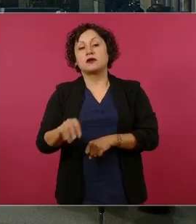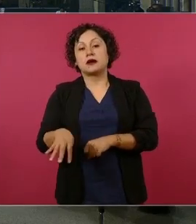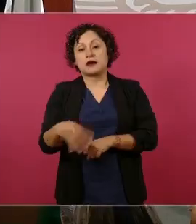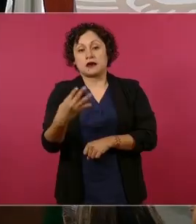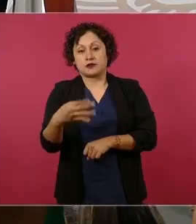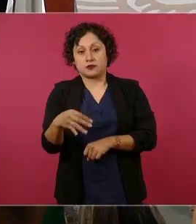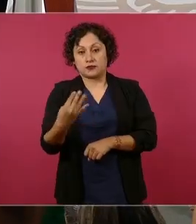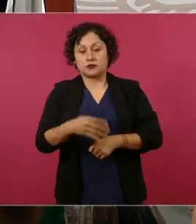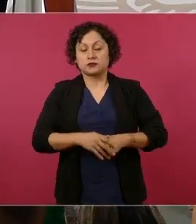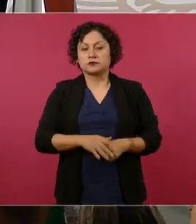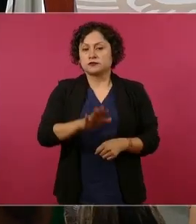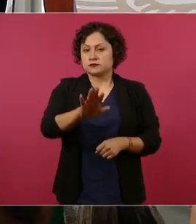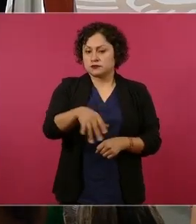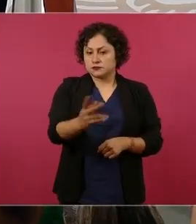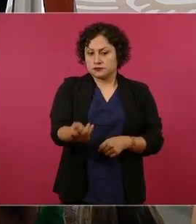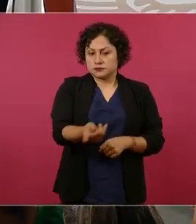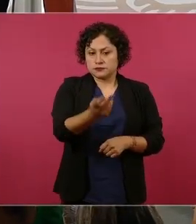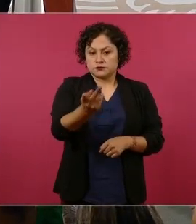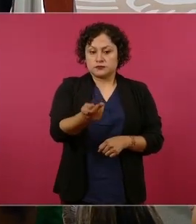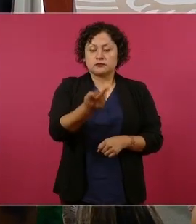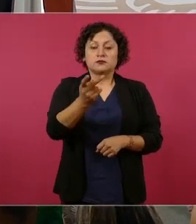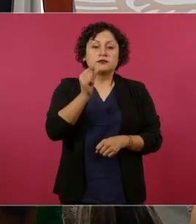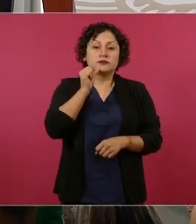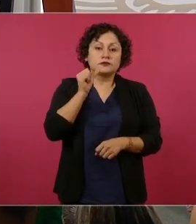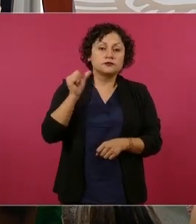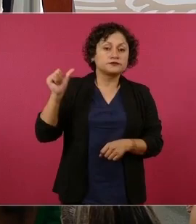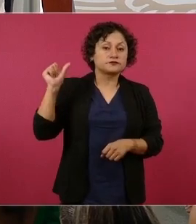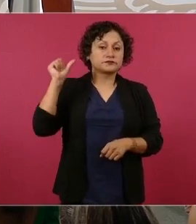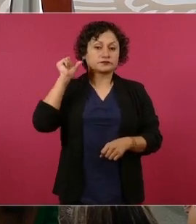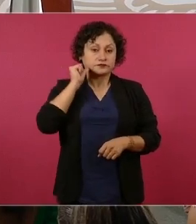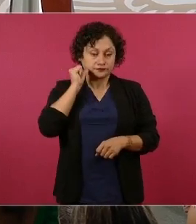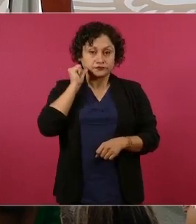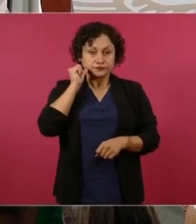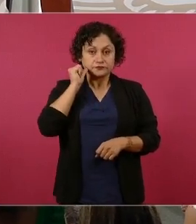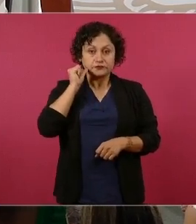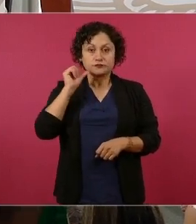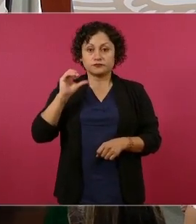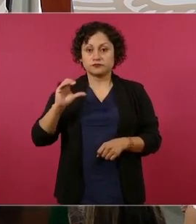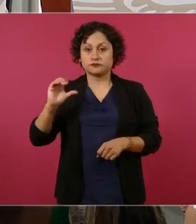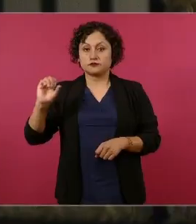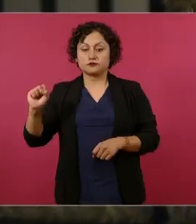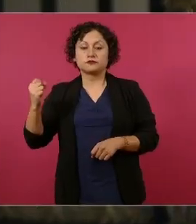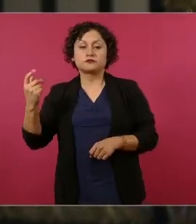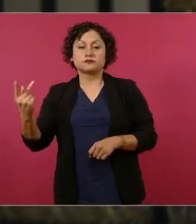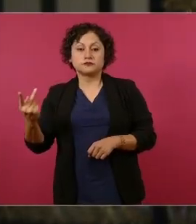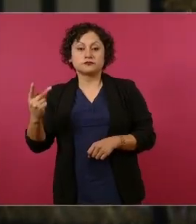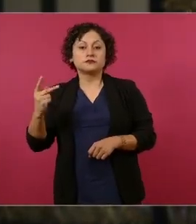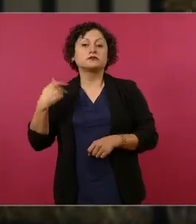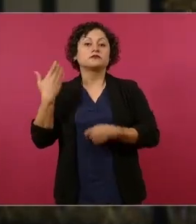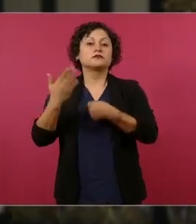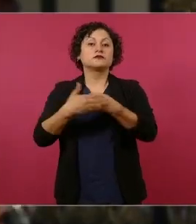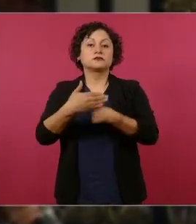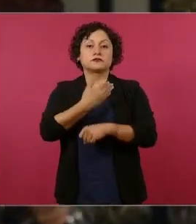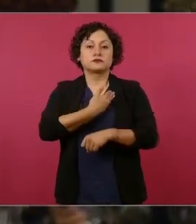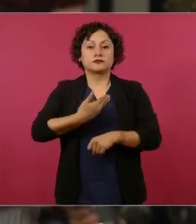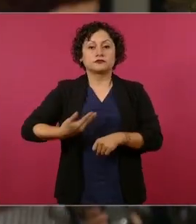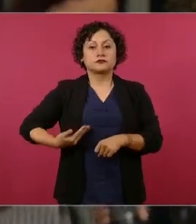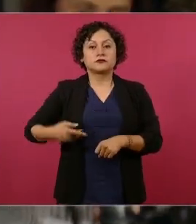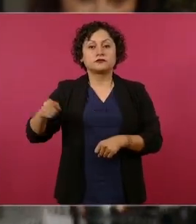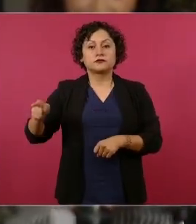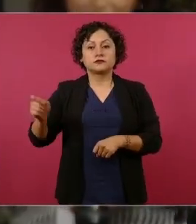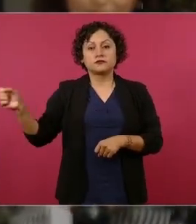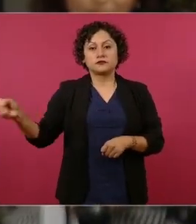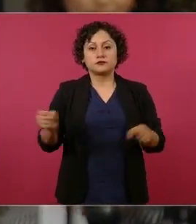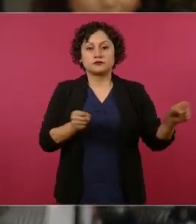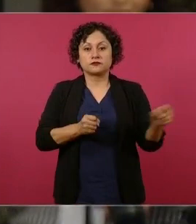Preguntarle, presidente, ayer la próxima presidenta Claudia Sheinbaum presentó a los primeros integrantes de su equipo de trabajo